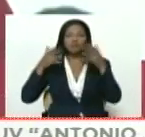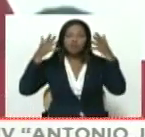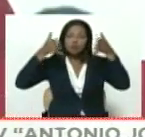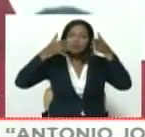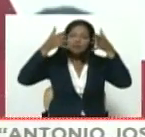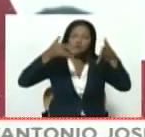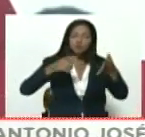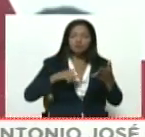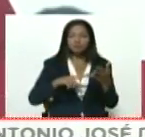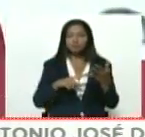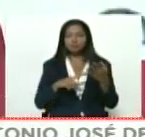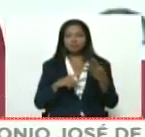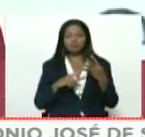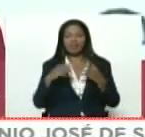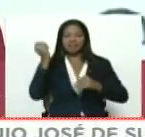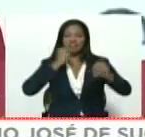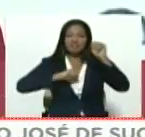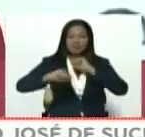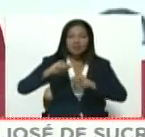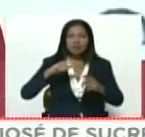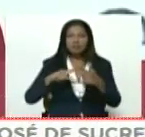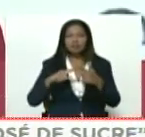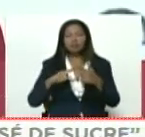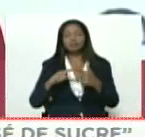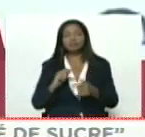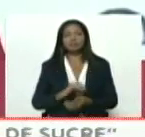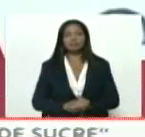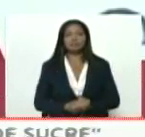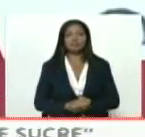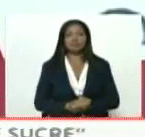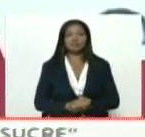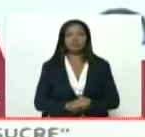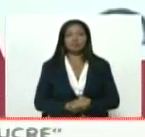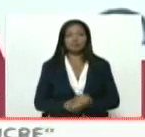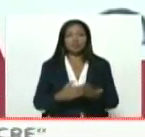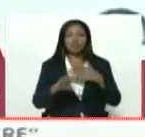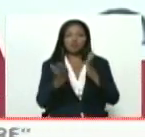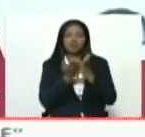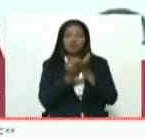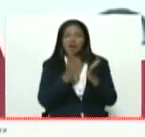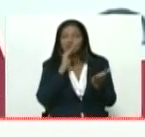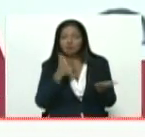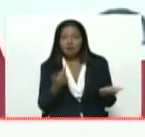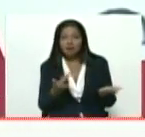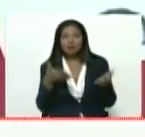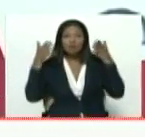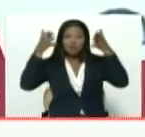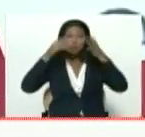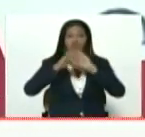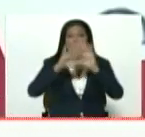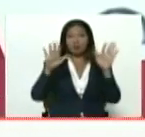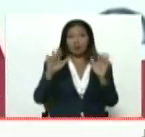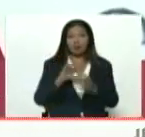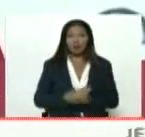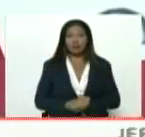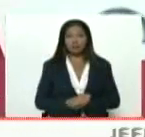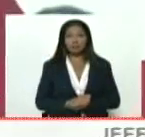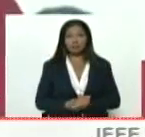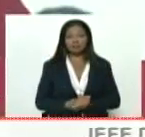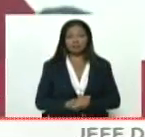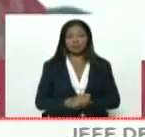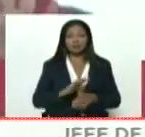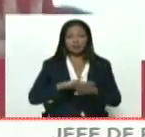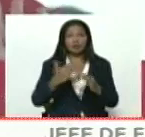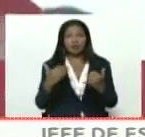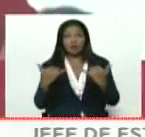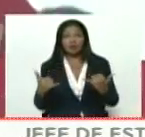organización, formación, defensa, producción. ¿Y no van a estudiar? La formación, claro. Ah, pero no la escuché. Ah, porque ahora